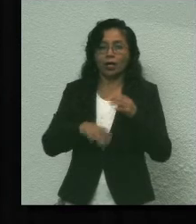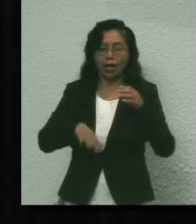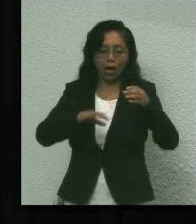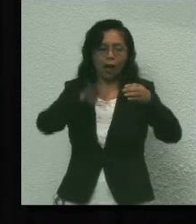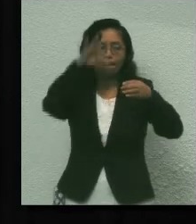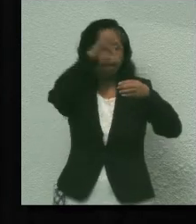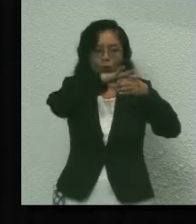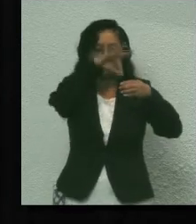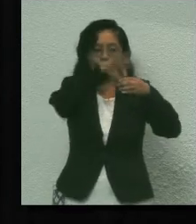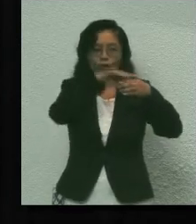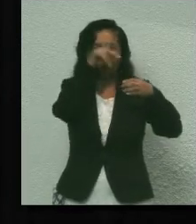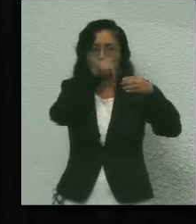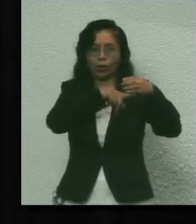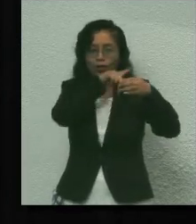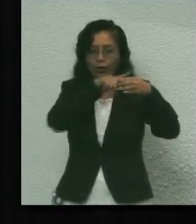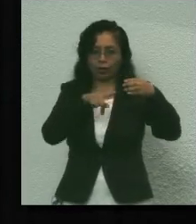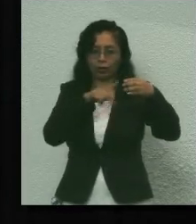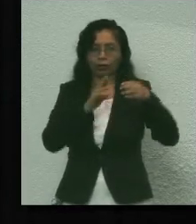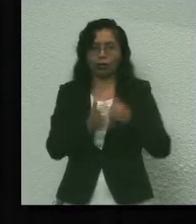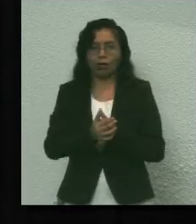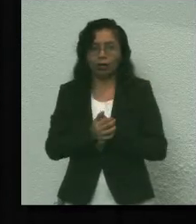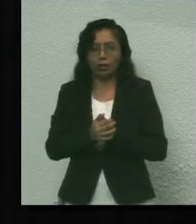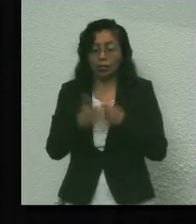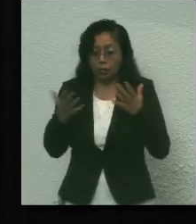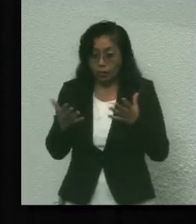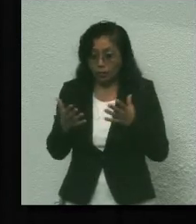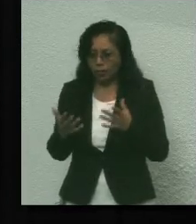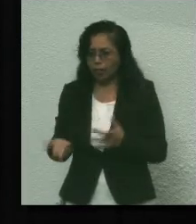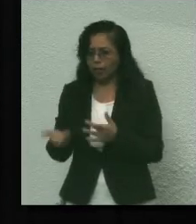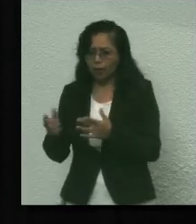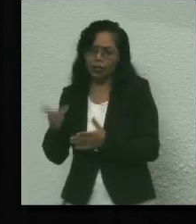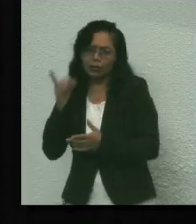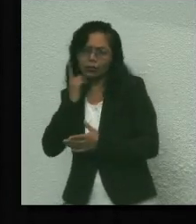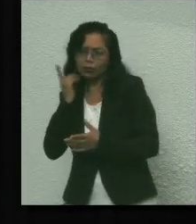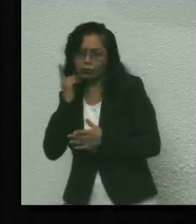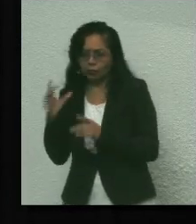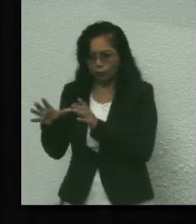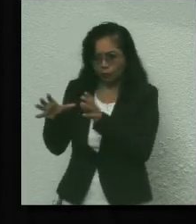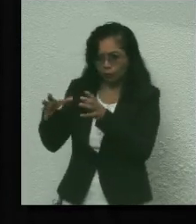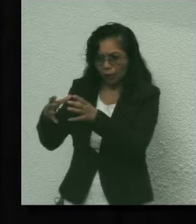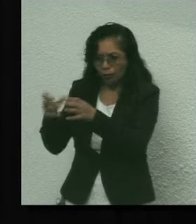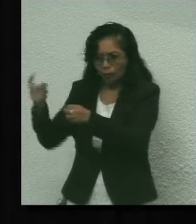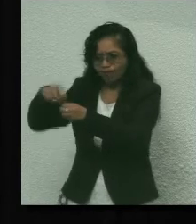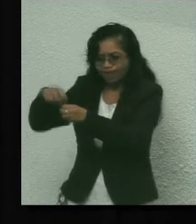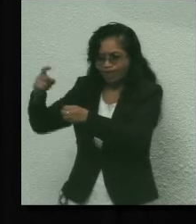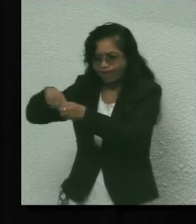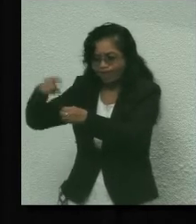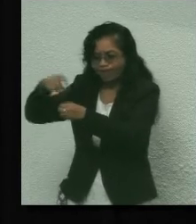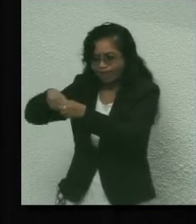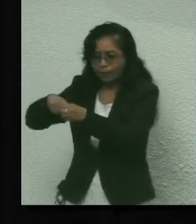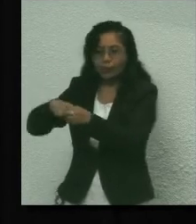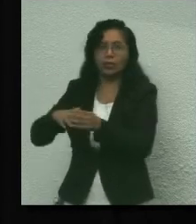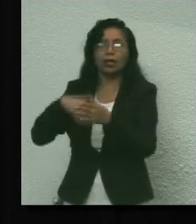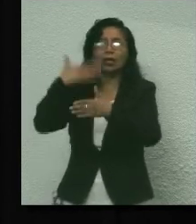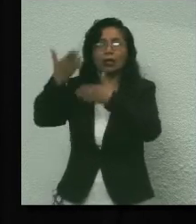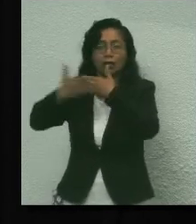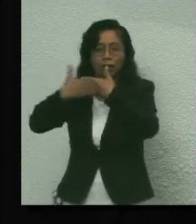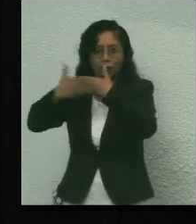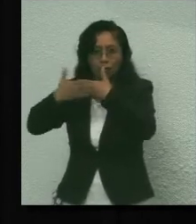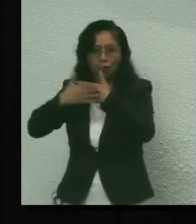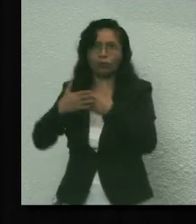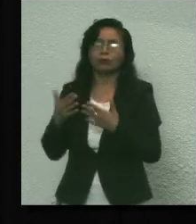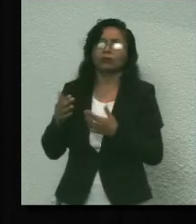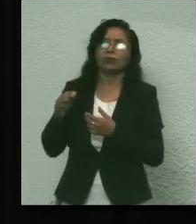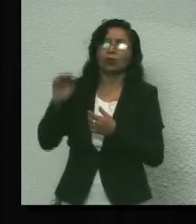2021 mediante el que se renovará la cámara de diputados y en el mes de enero próximo haremos lo propio en quintana